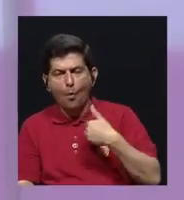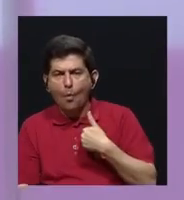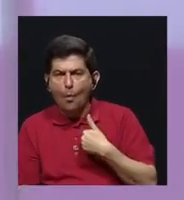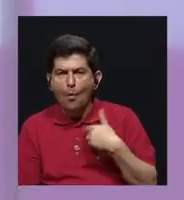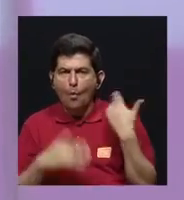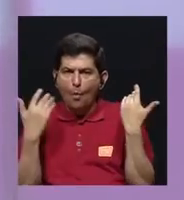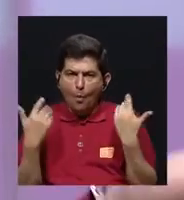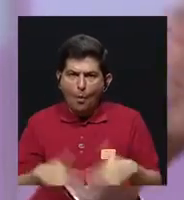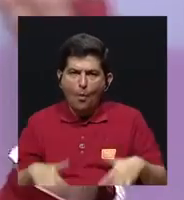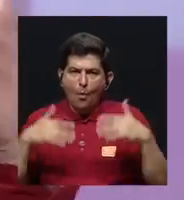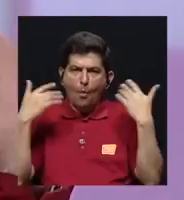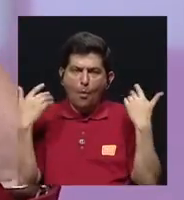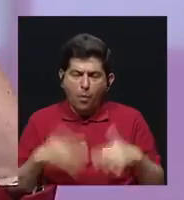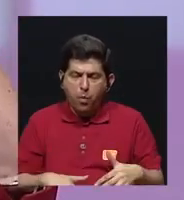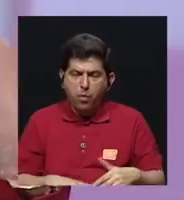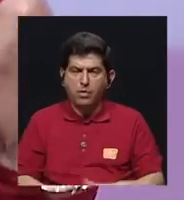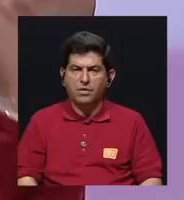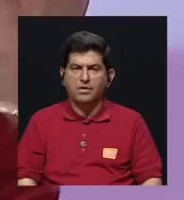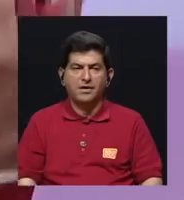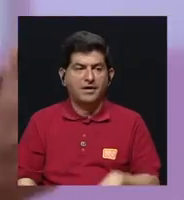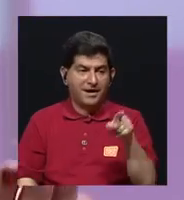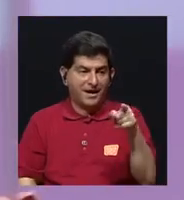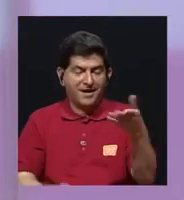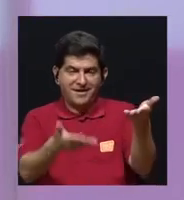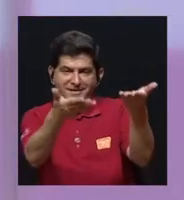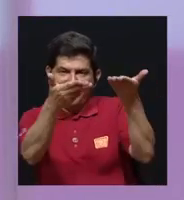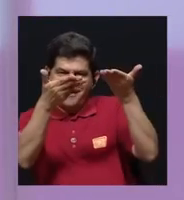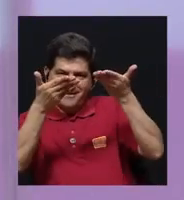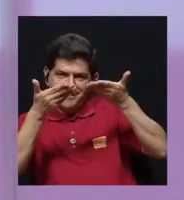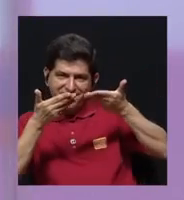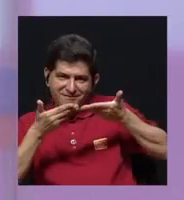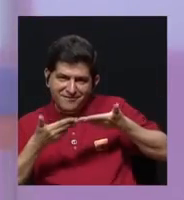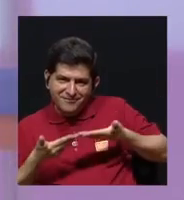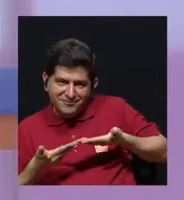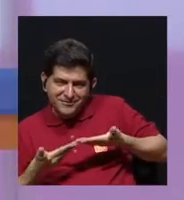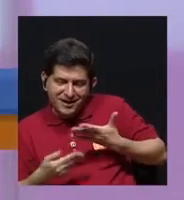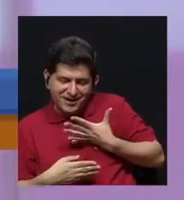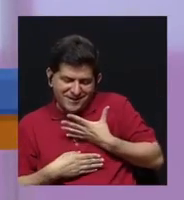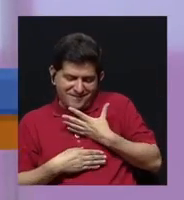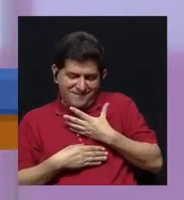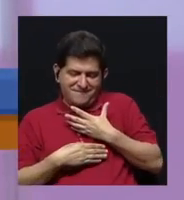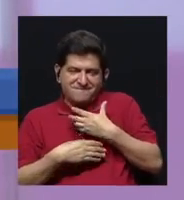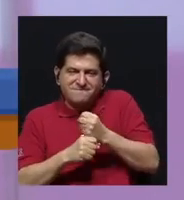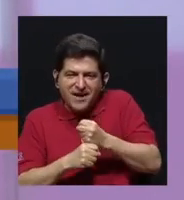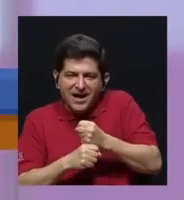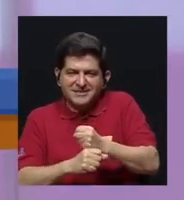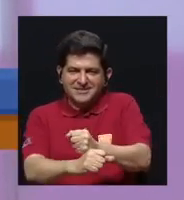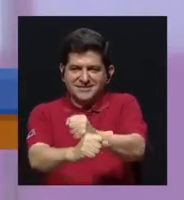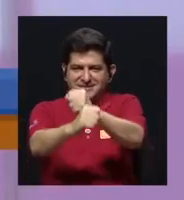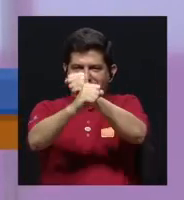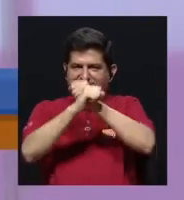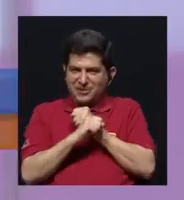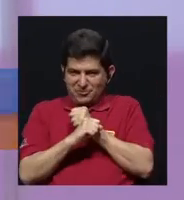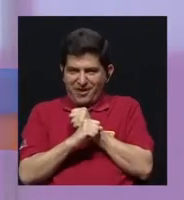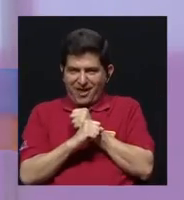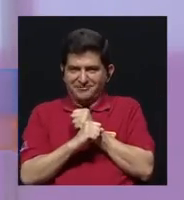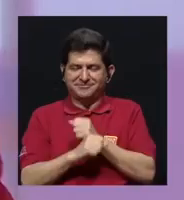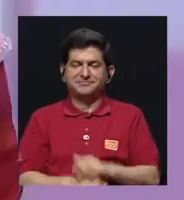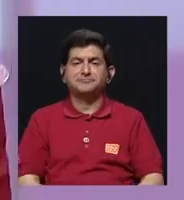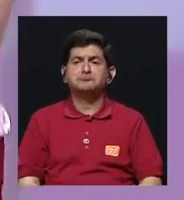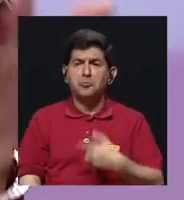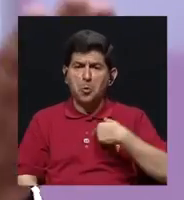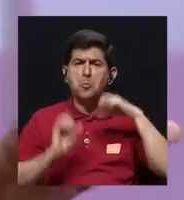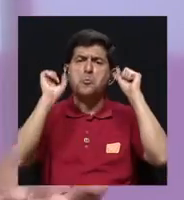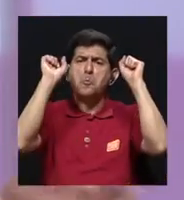Olga con el ser humano es darle ese seguridad confianza, a uno, sí, confianza a uno, uh-huh.